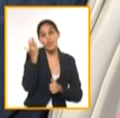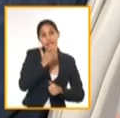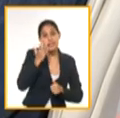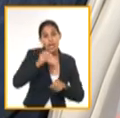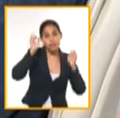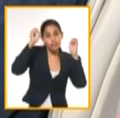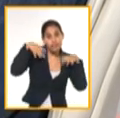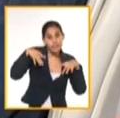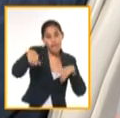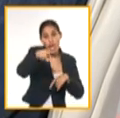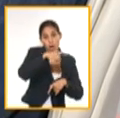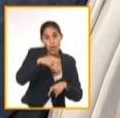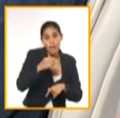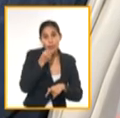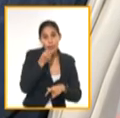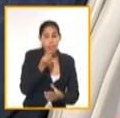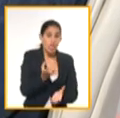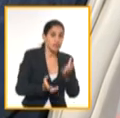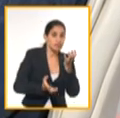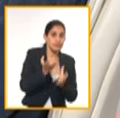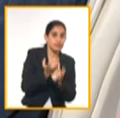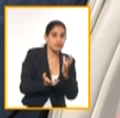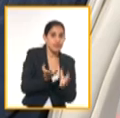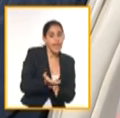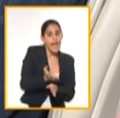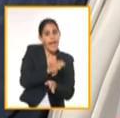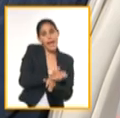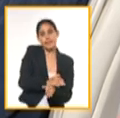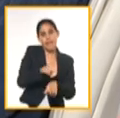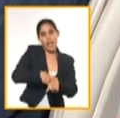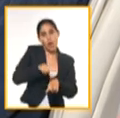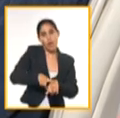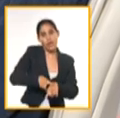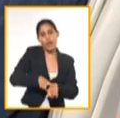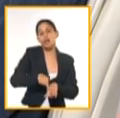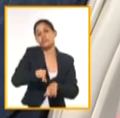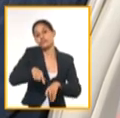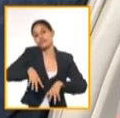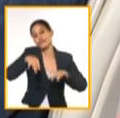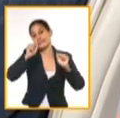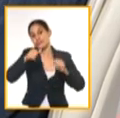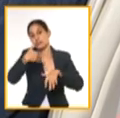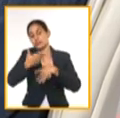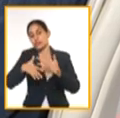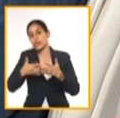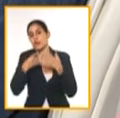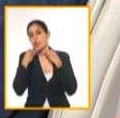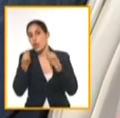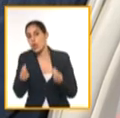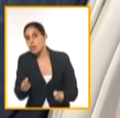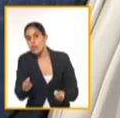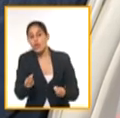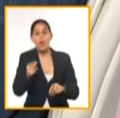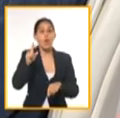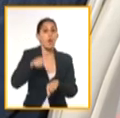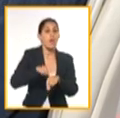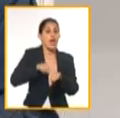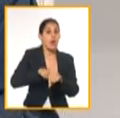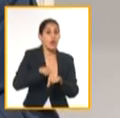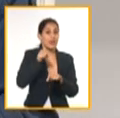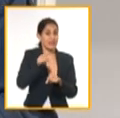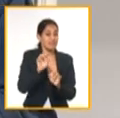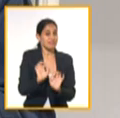pues cocina casi siempre un poquito antes de esa hora y no coincide exactamente la cocción con el horario pico, ¿no? Sí, tienes